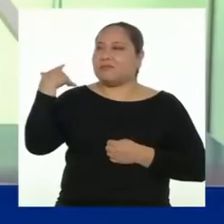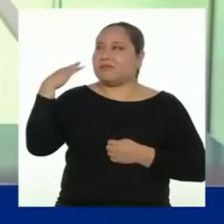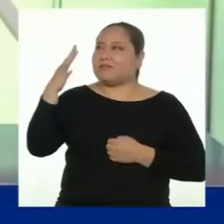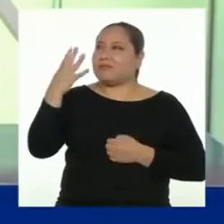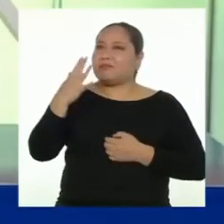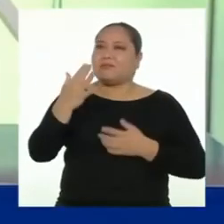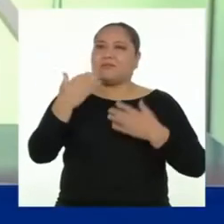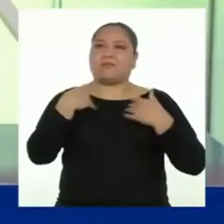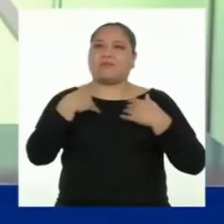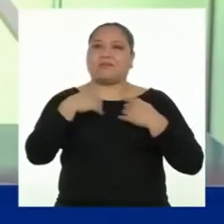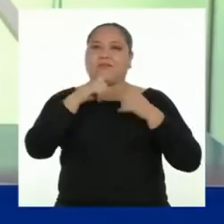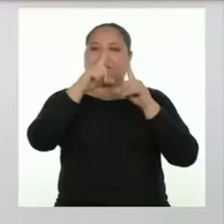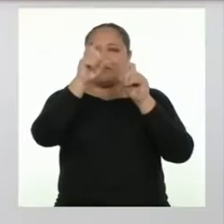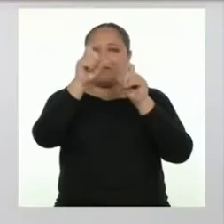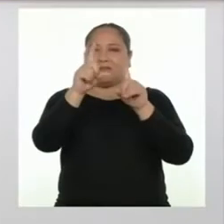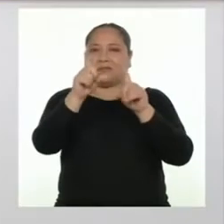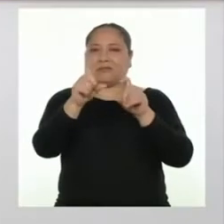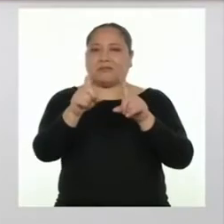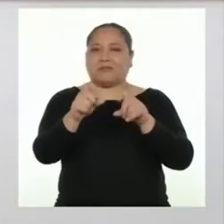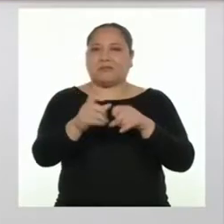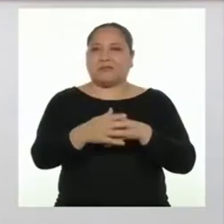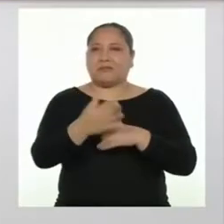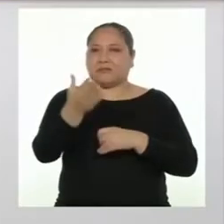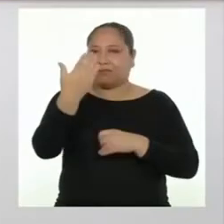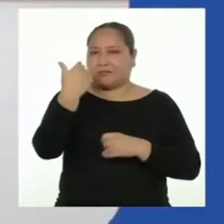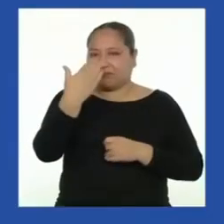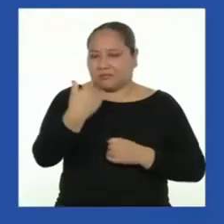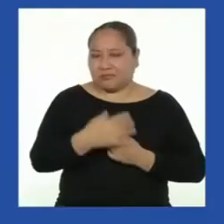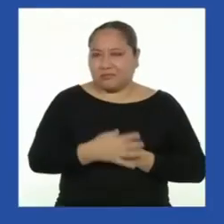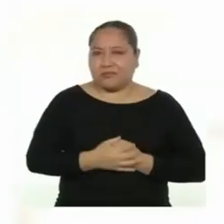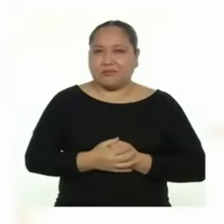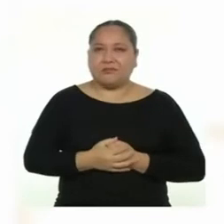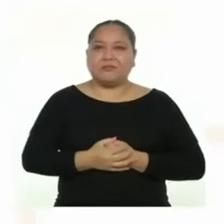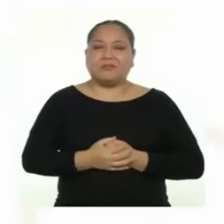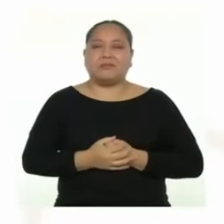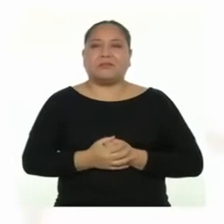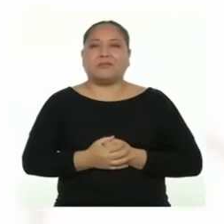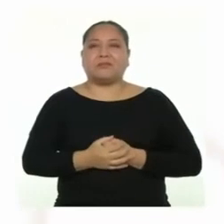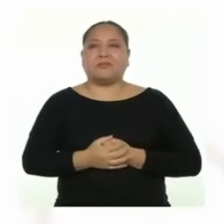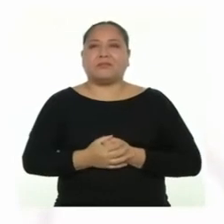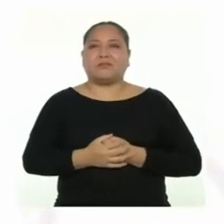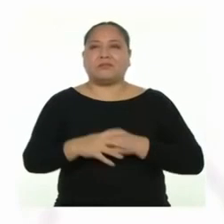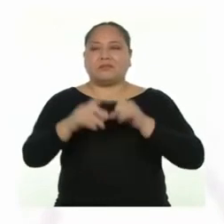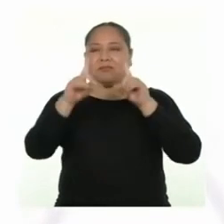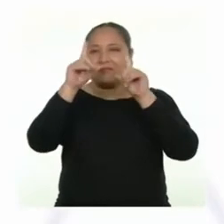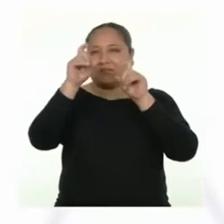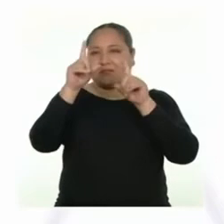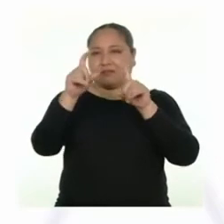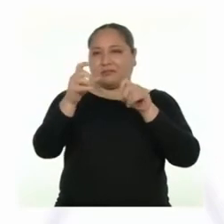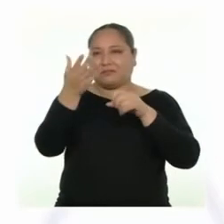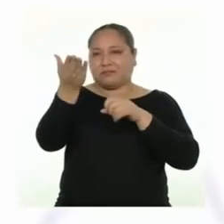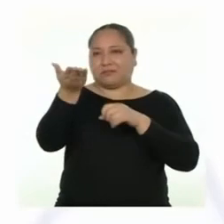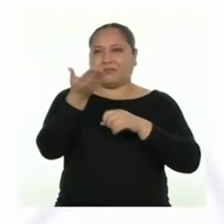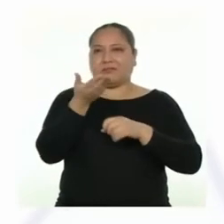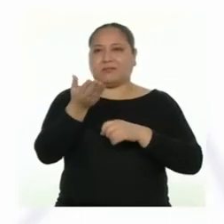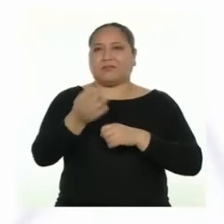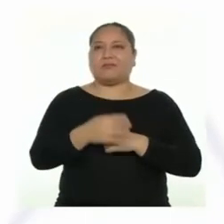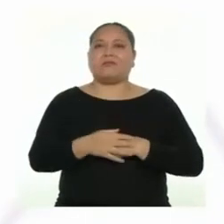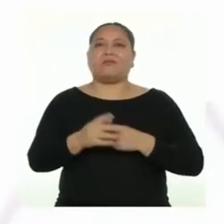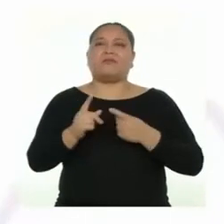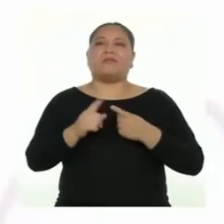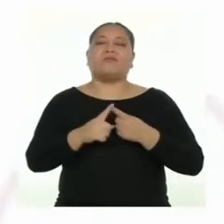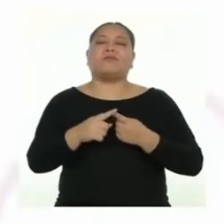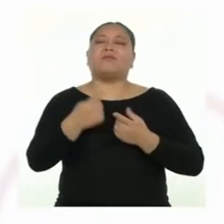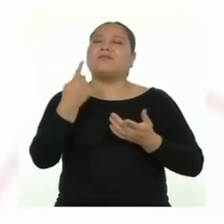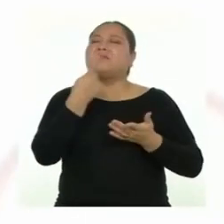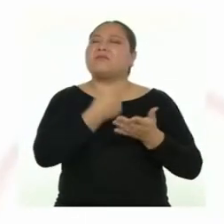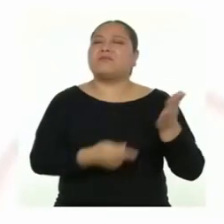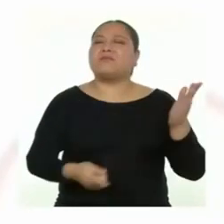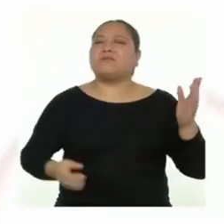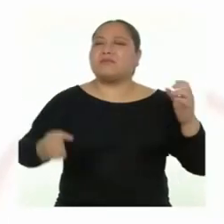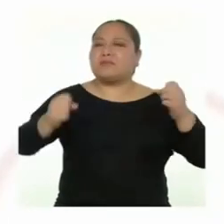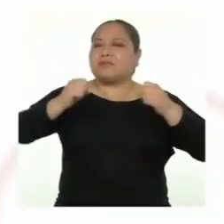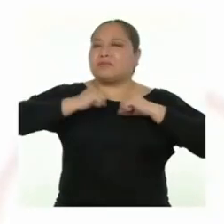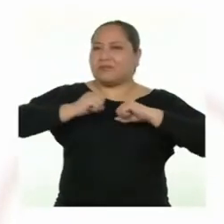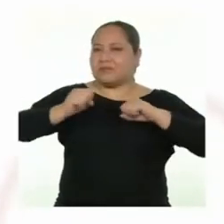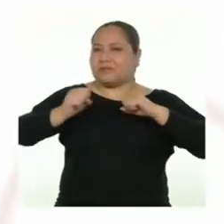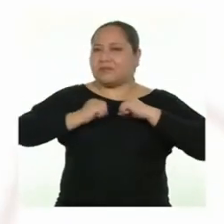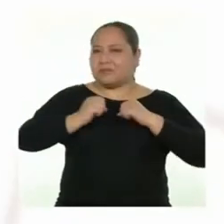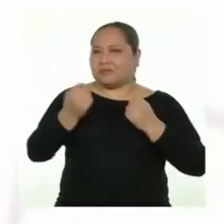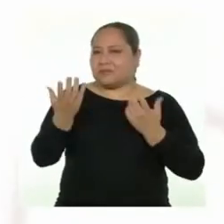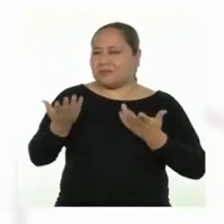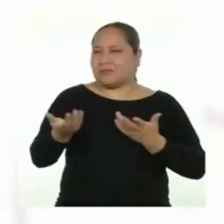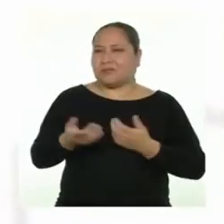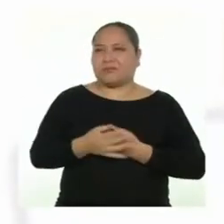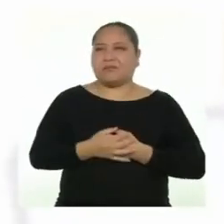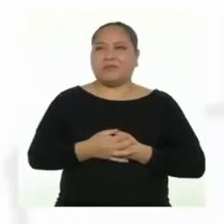Profesora, ya tenemos nuestras preguntas. A ver. Las preguntas son: ¿a qué llamamos actividad